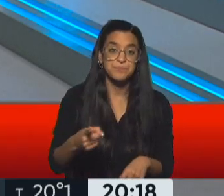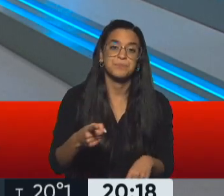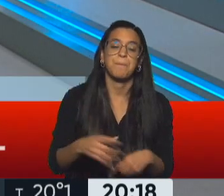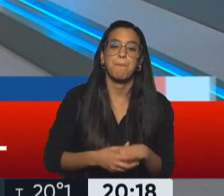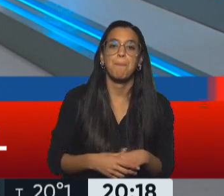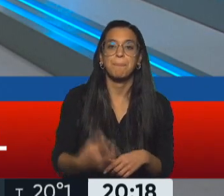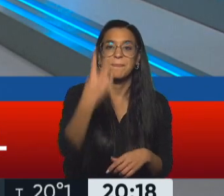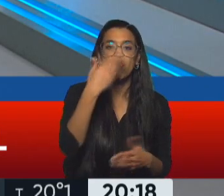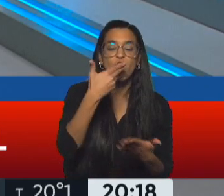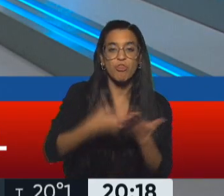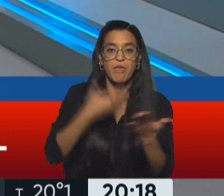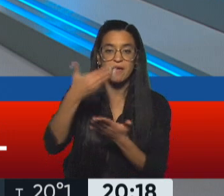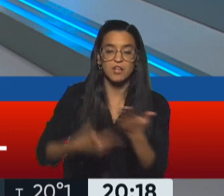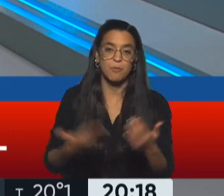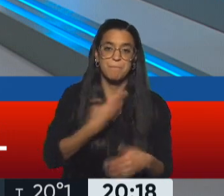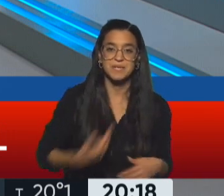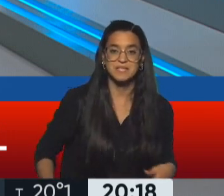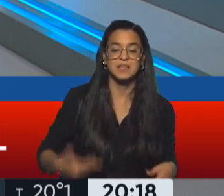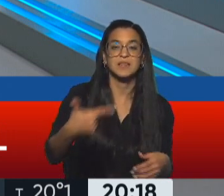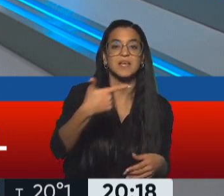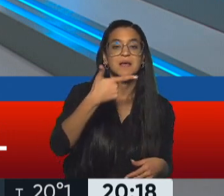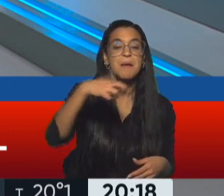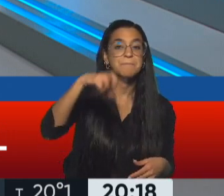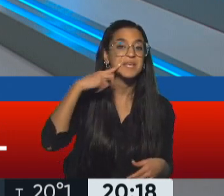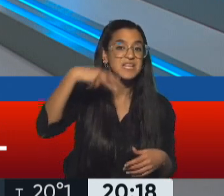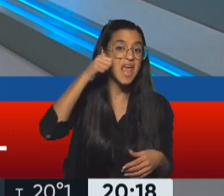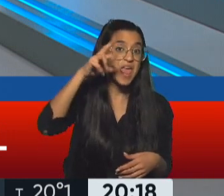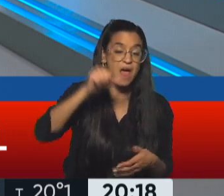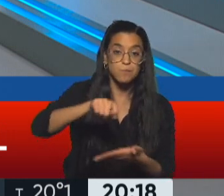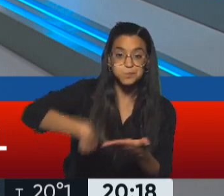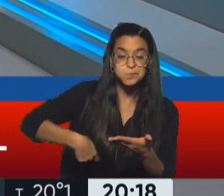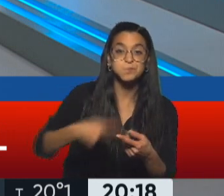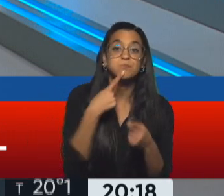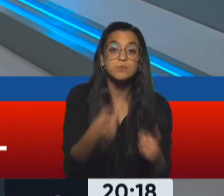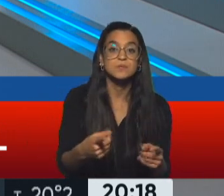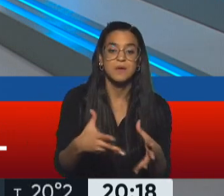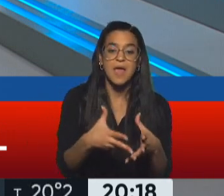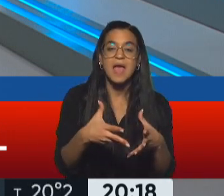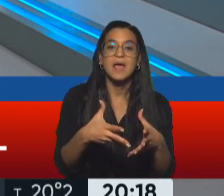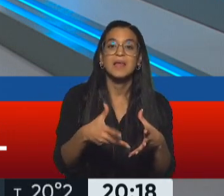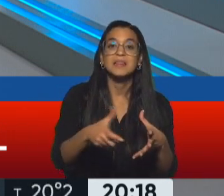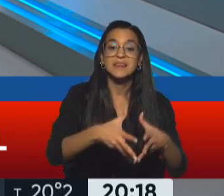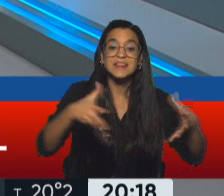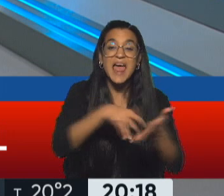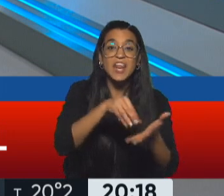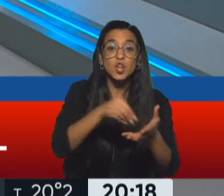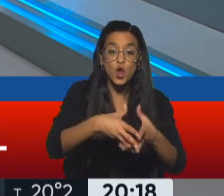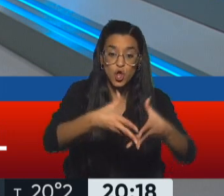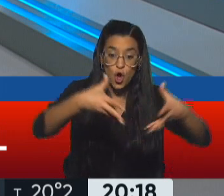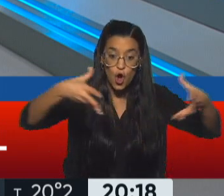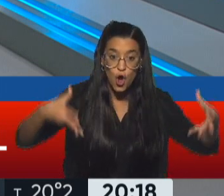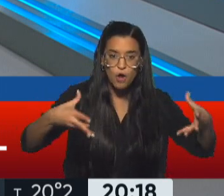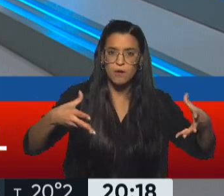después de dos decretos que firmó el presidente Sebastián Piñera, aumentando justamente la cantidad de territorio de